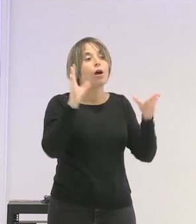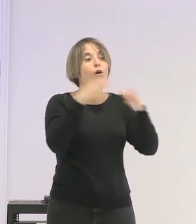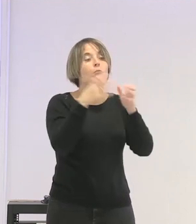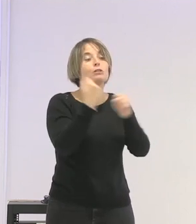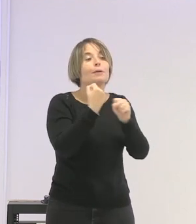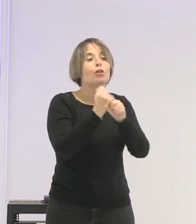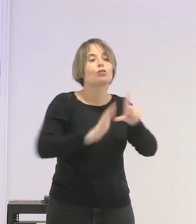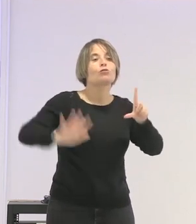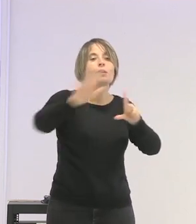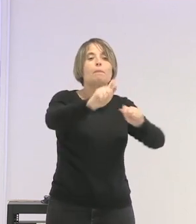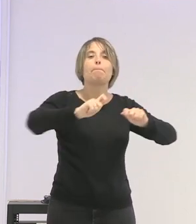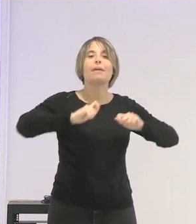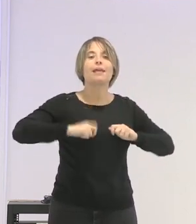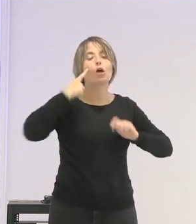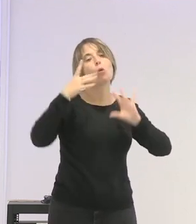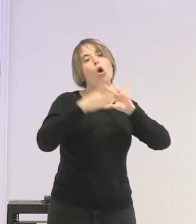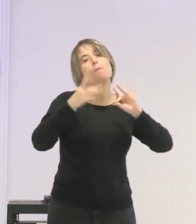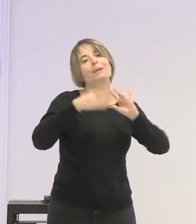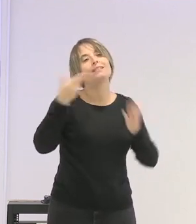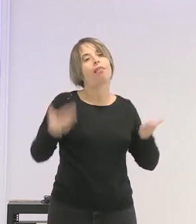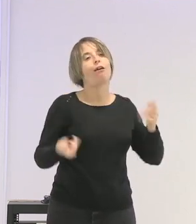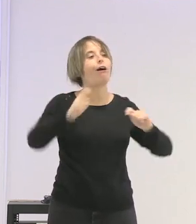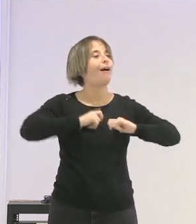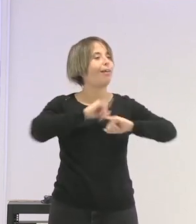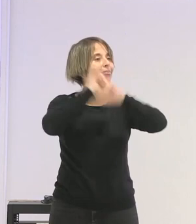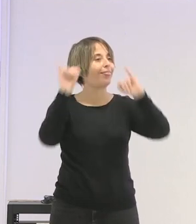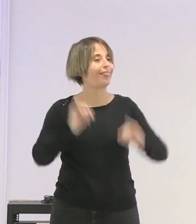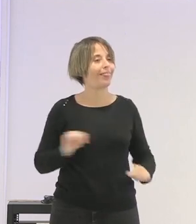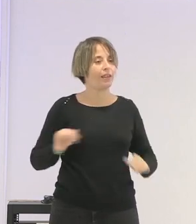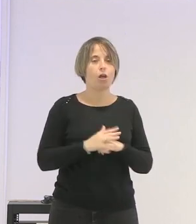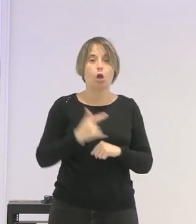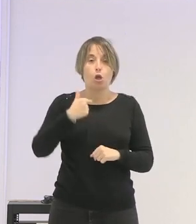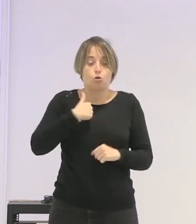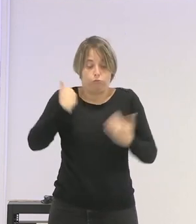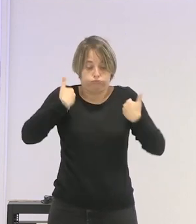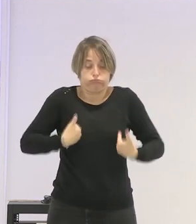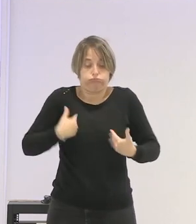nacionales, les da como una especie de compensación simbólica, ¿no? Tú puedes estar muy jodido en el